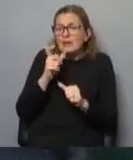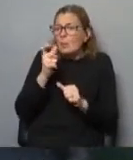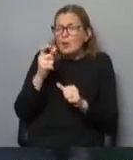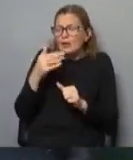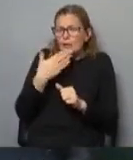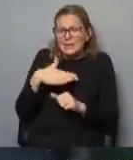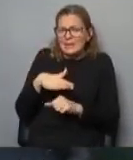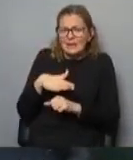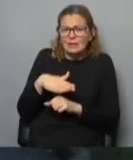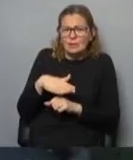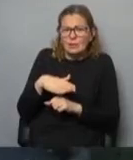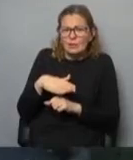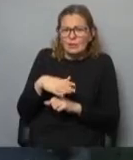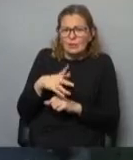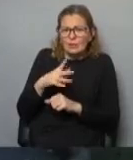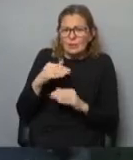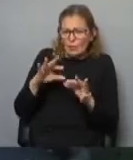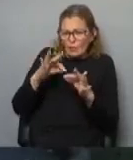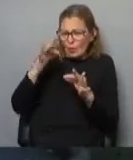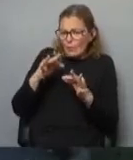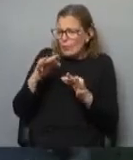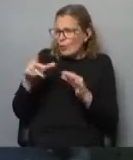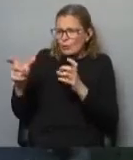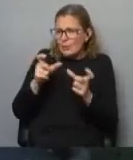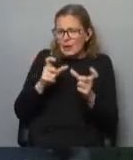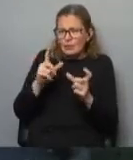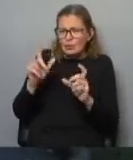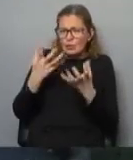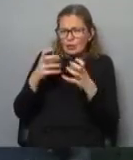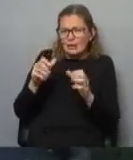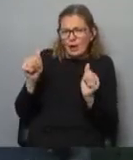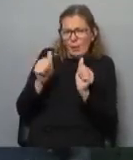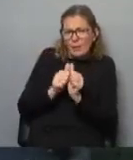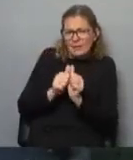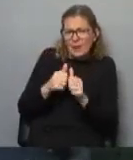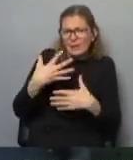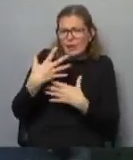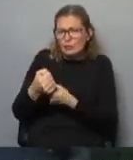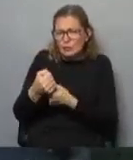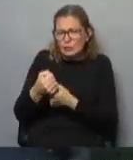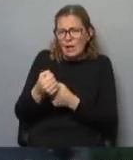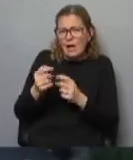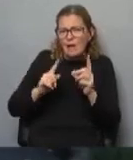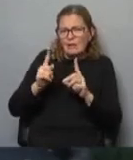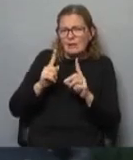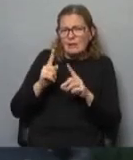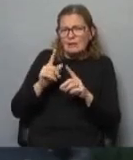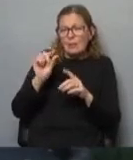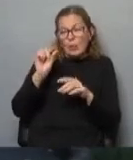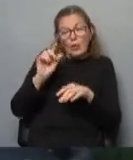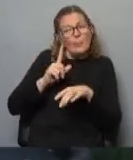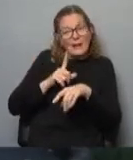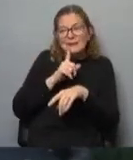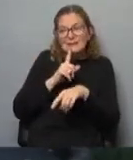entiendo cosas decir que no están hilvanados no quiere acompañarme al traslado de ayuda bueno a veces requiere un poco más de tiempo que